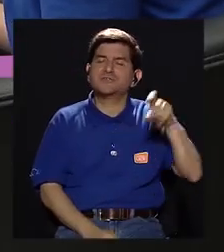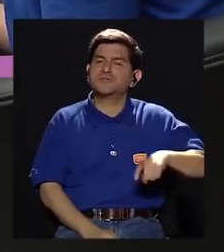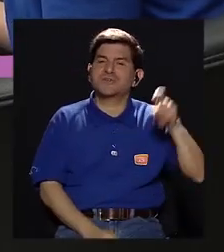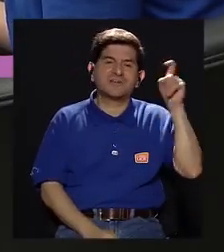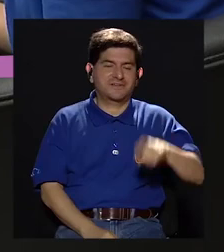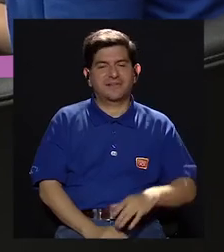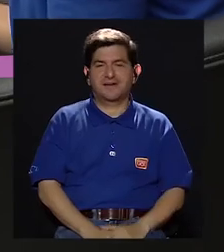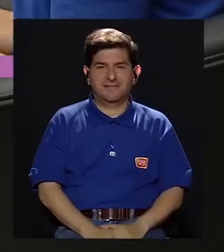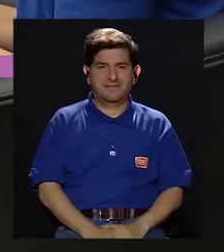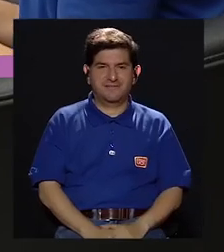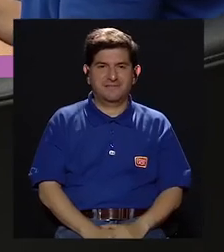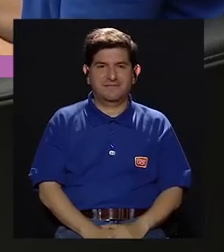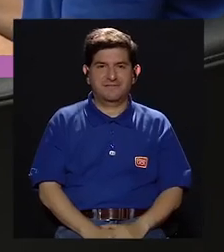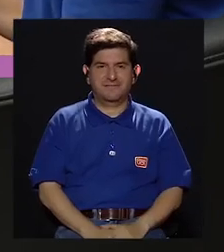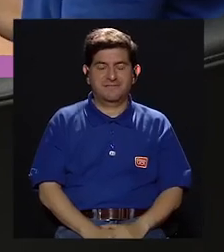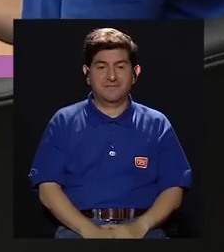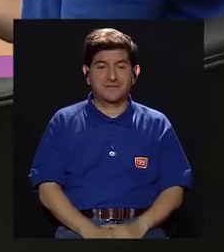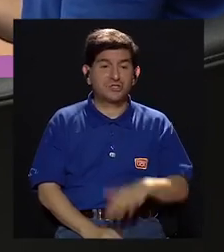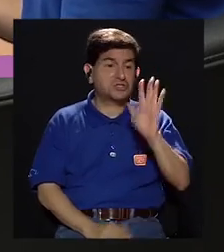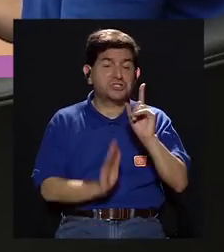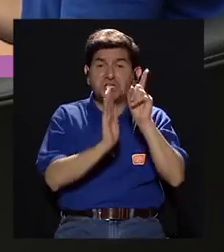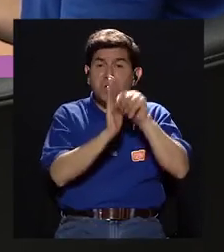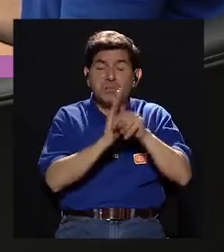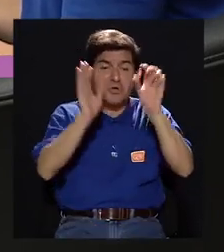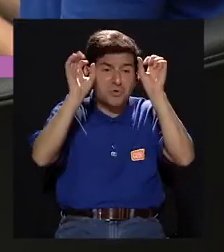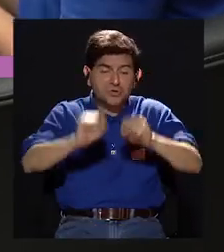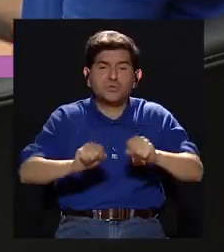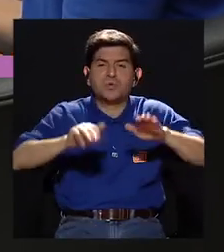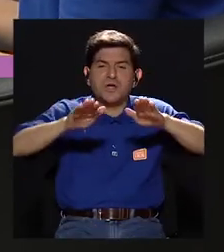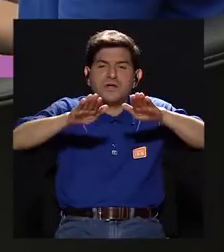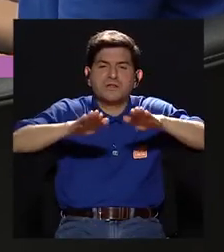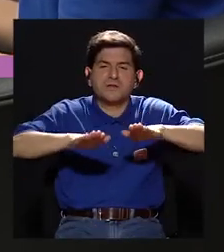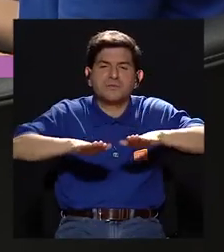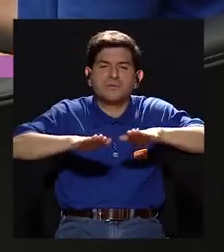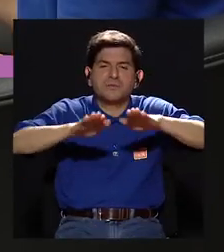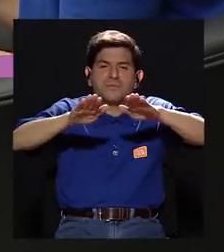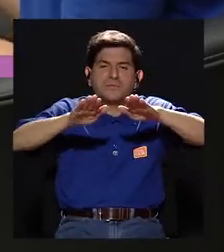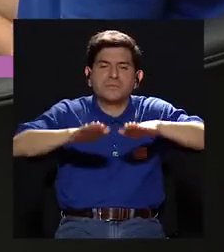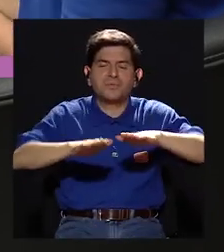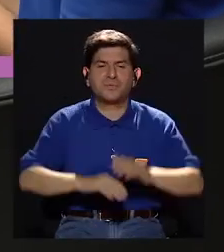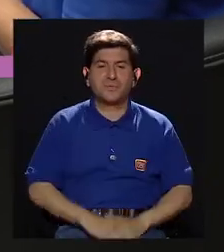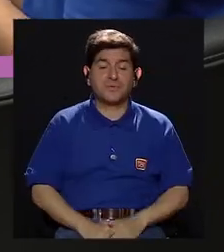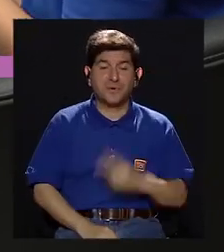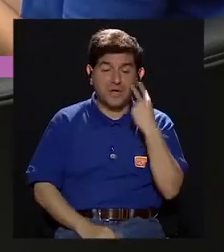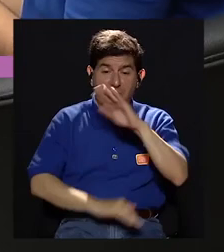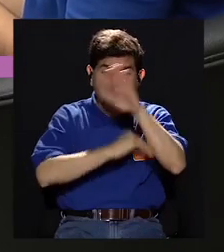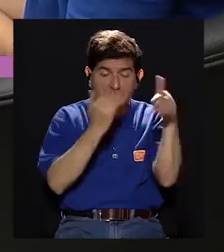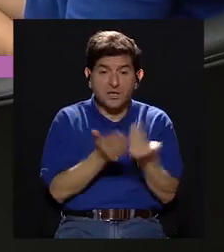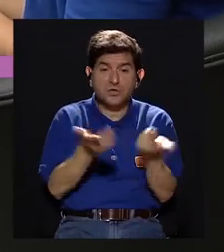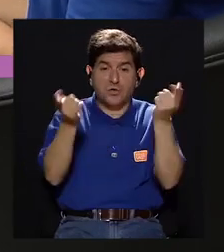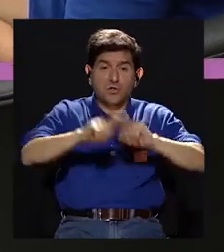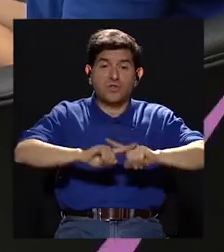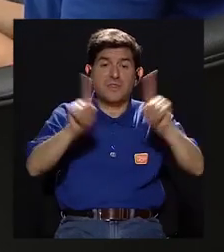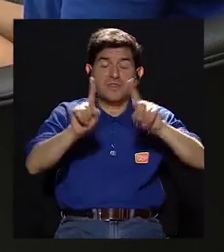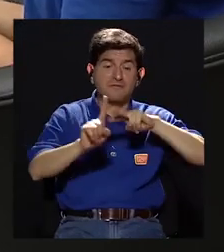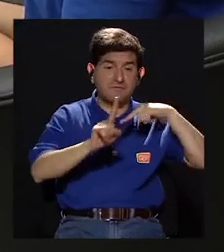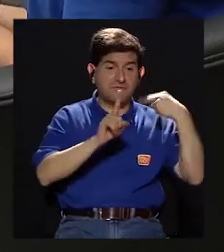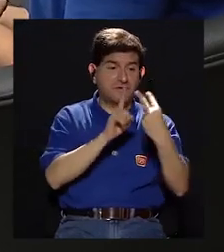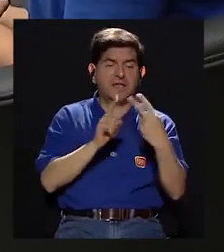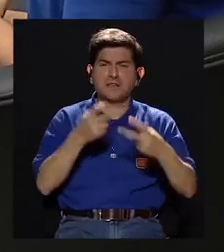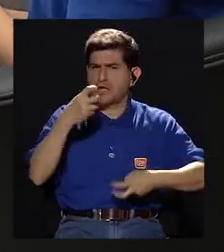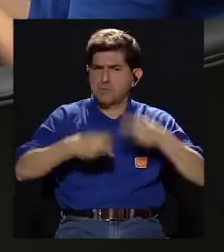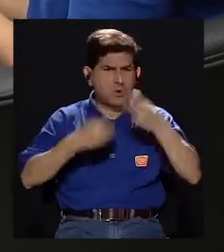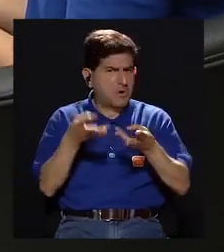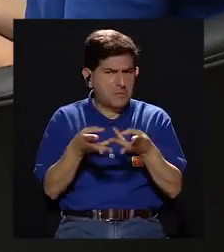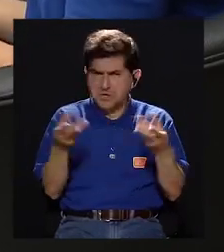que necesitaba, y de repente simplemente son 5 minutos que pueden como tranquilizarte y vas a ver todo lo que te está pasando de una forma diferente. No es